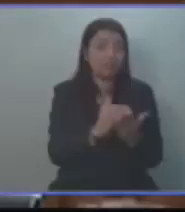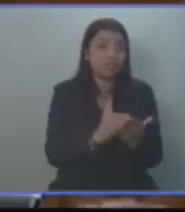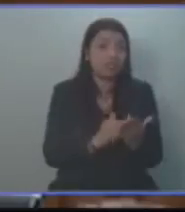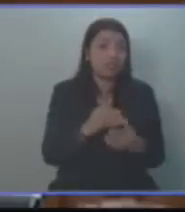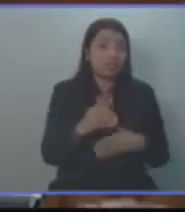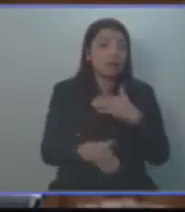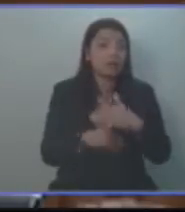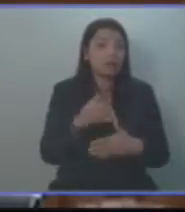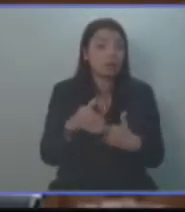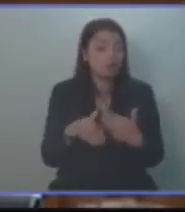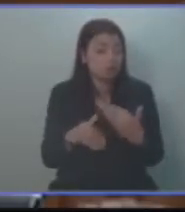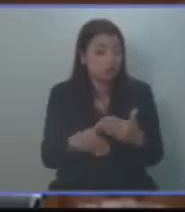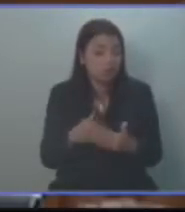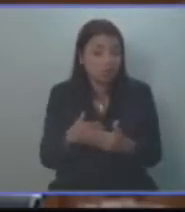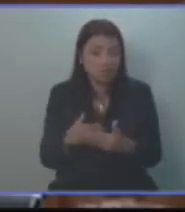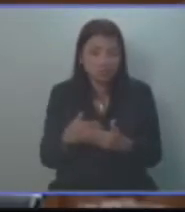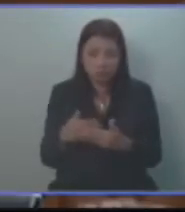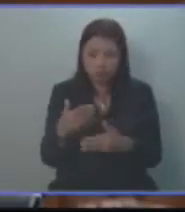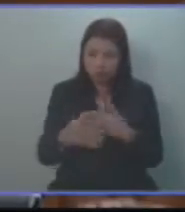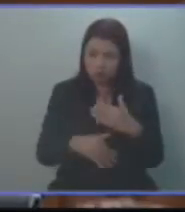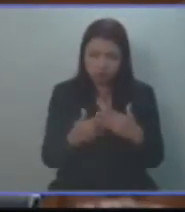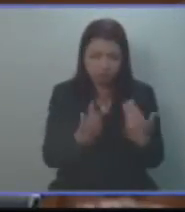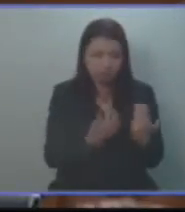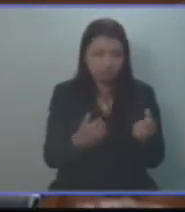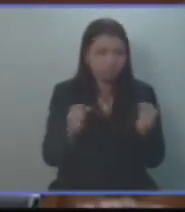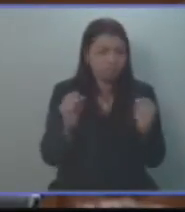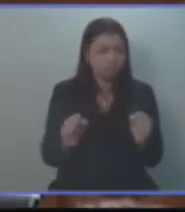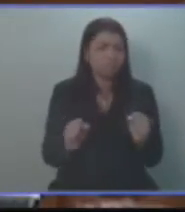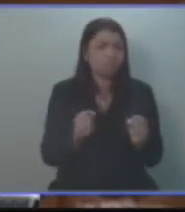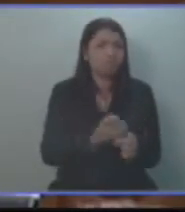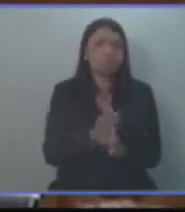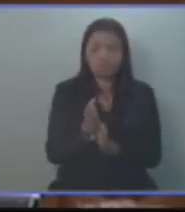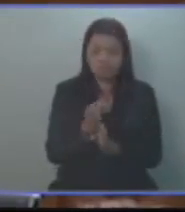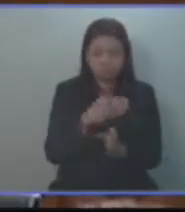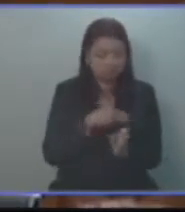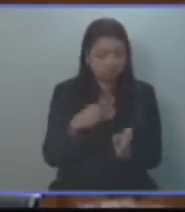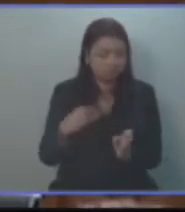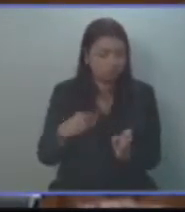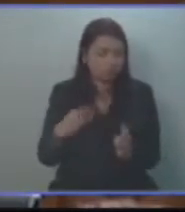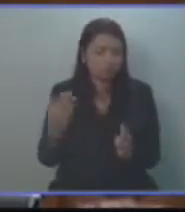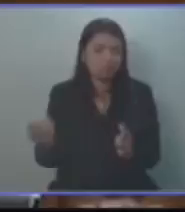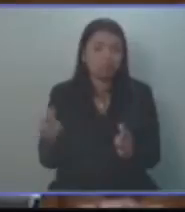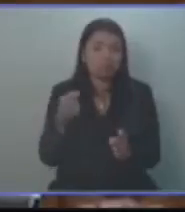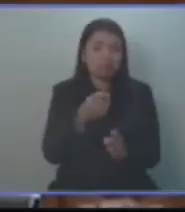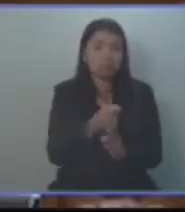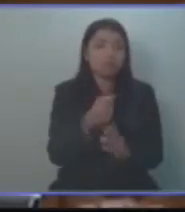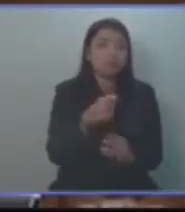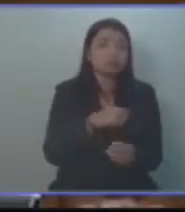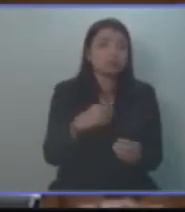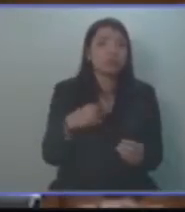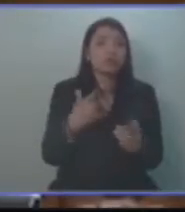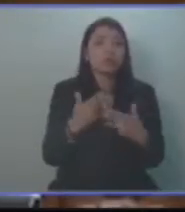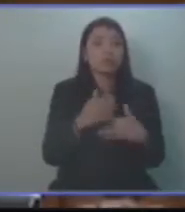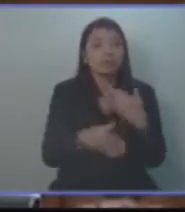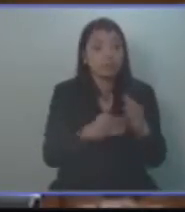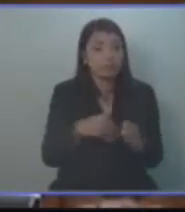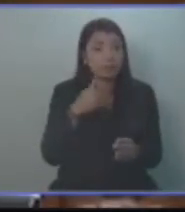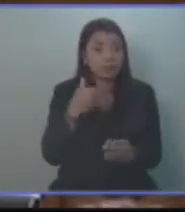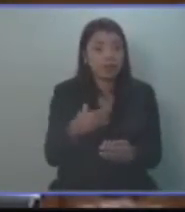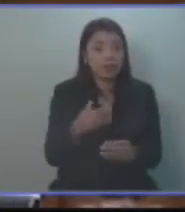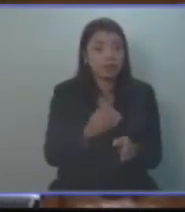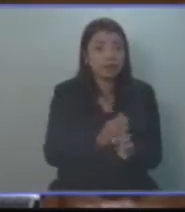de selección de residentes del programa de especialización médica u odontológica para el año académico